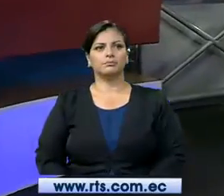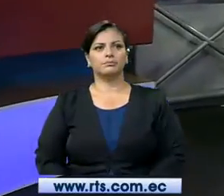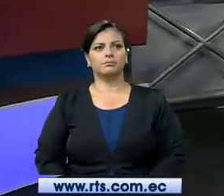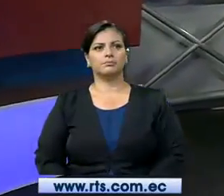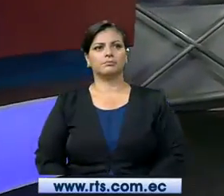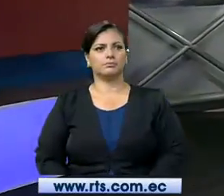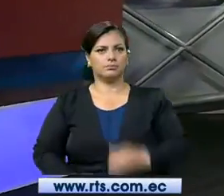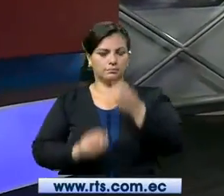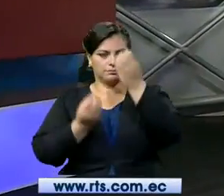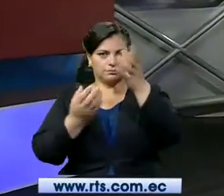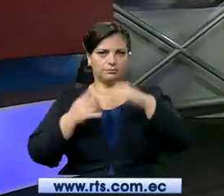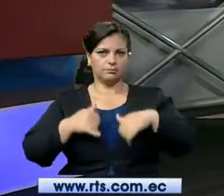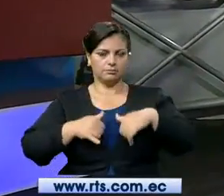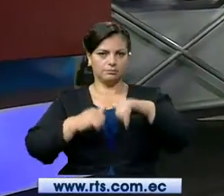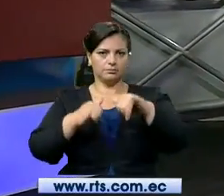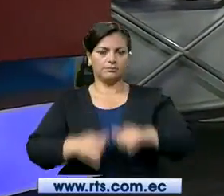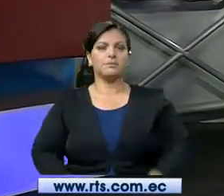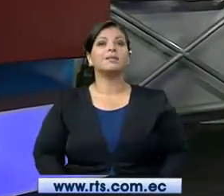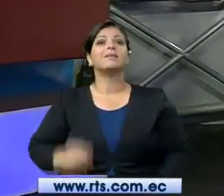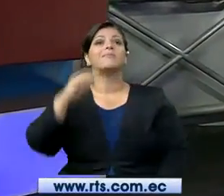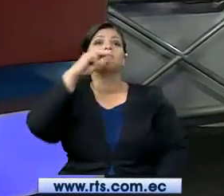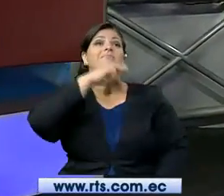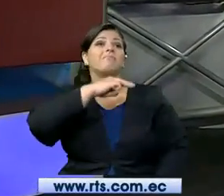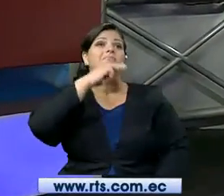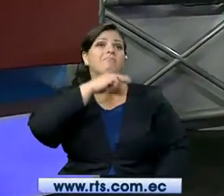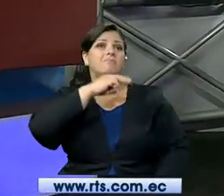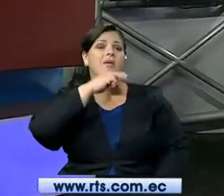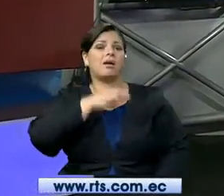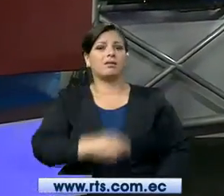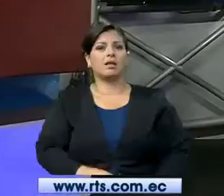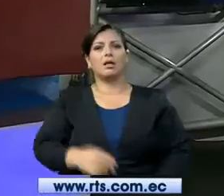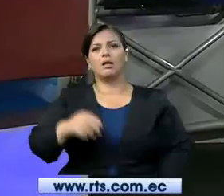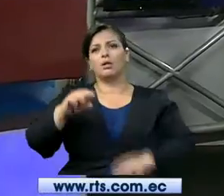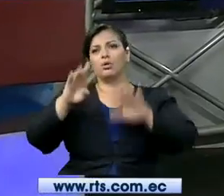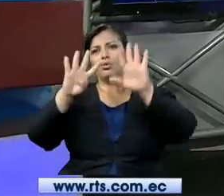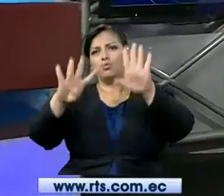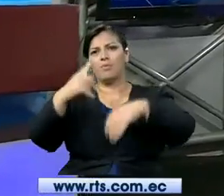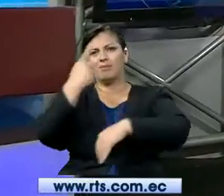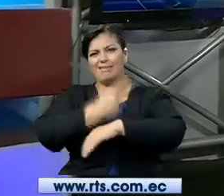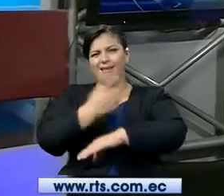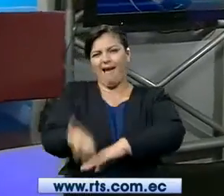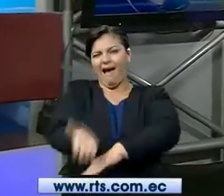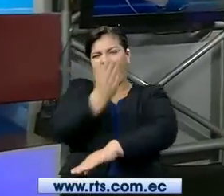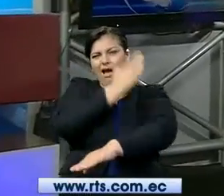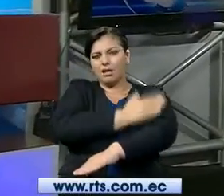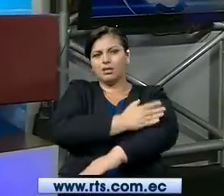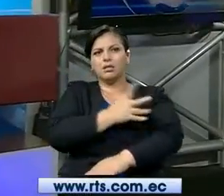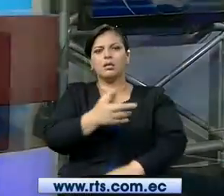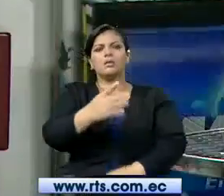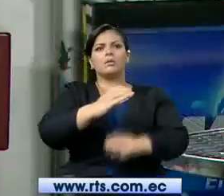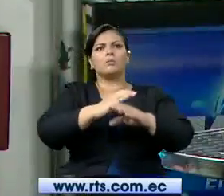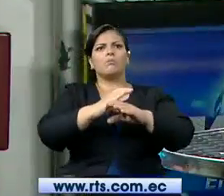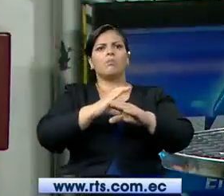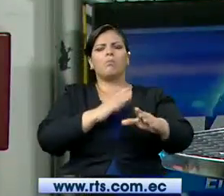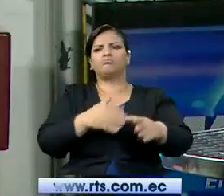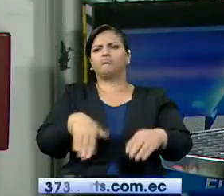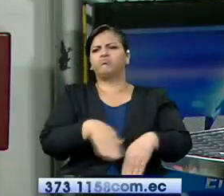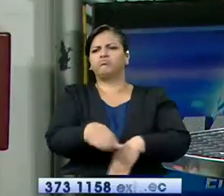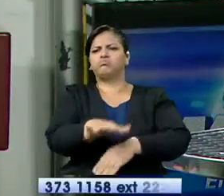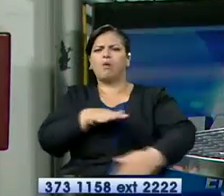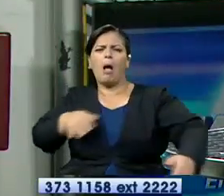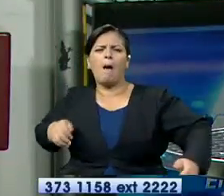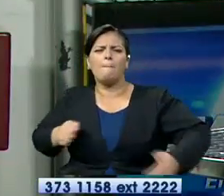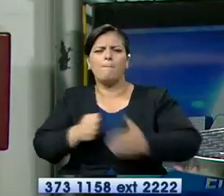Seguimos informando, falleció una de las 11 personas que resultaron heridas en un accidente de tránsito ocurrido hace 9 días en Manta, provincia de